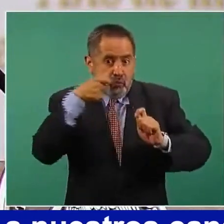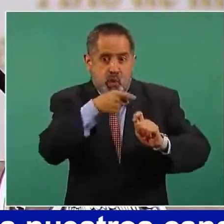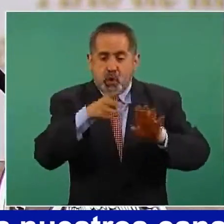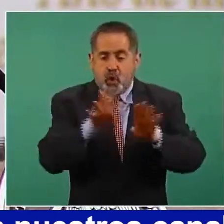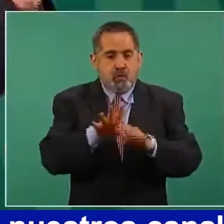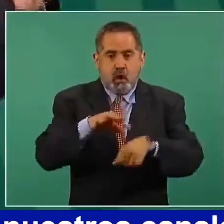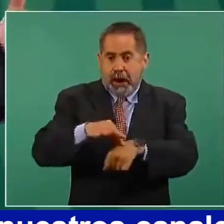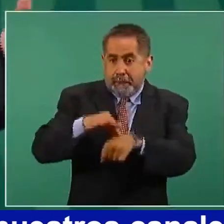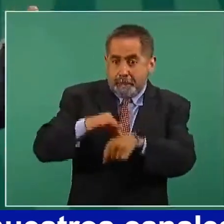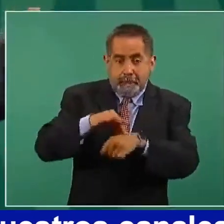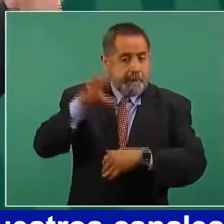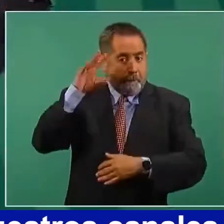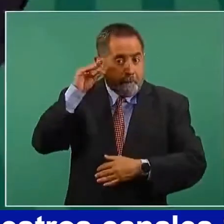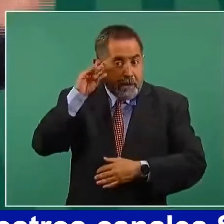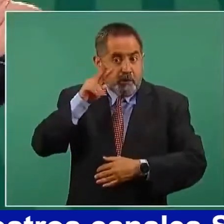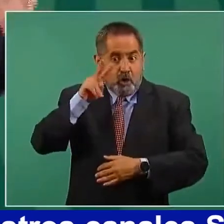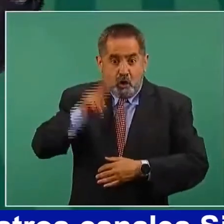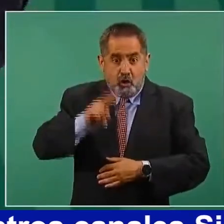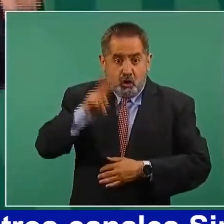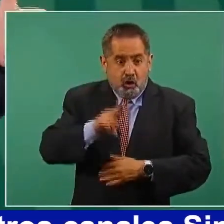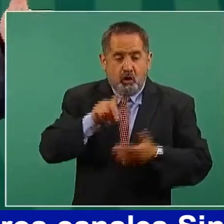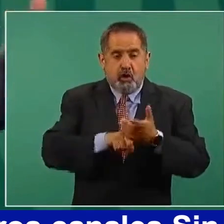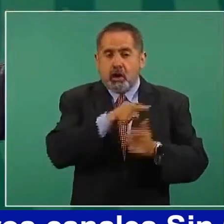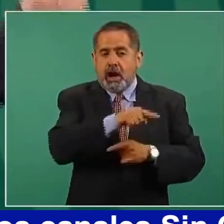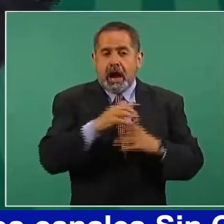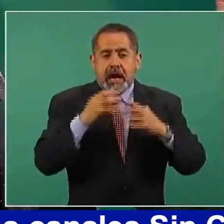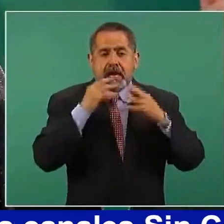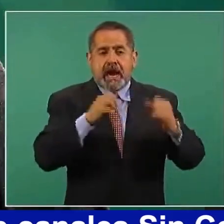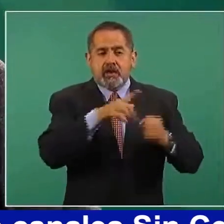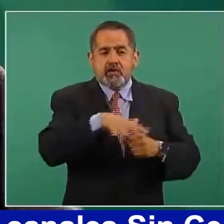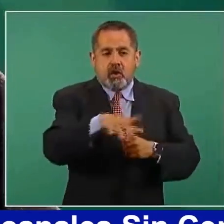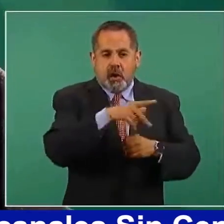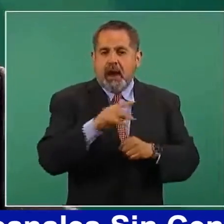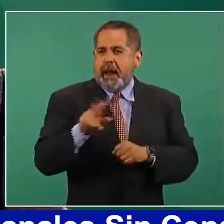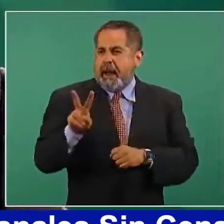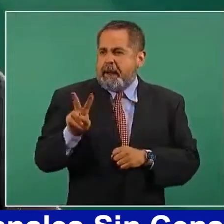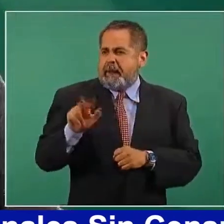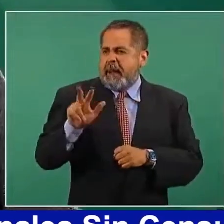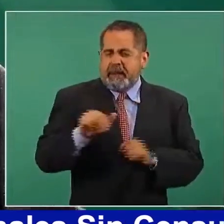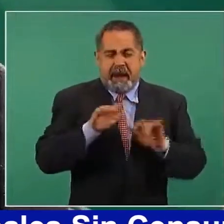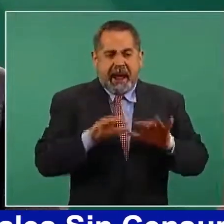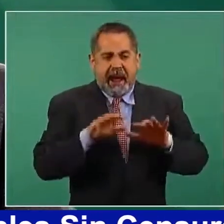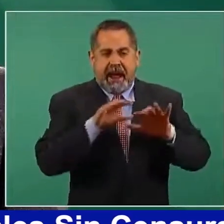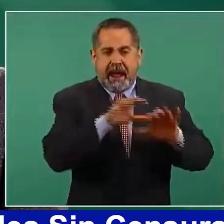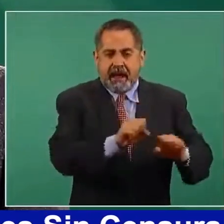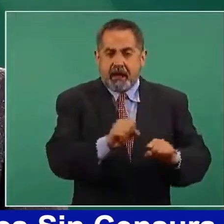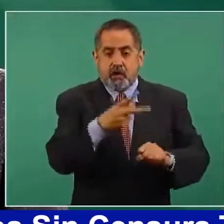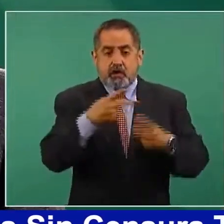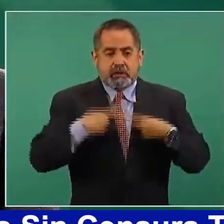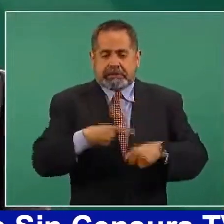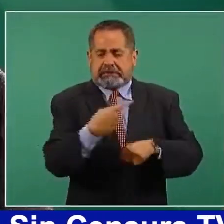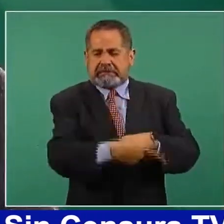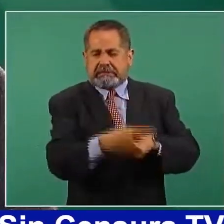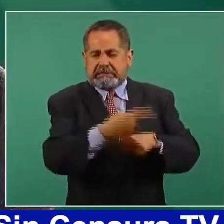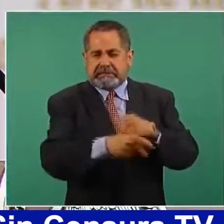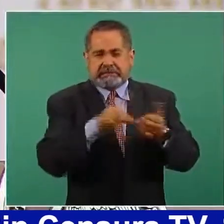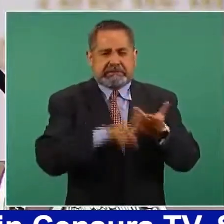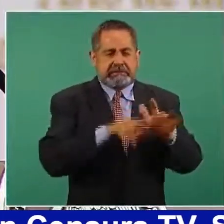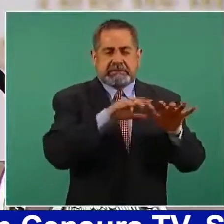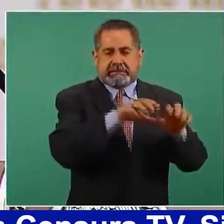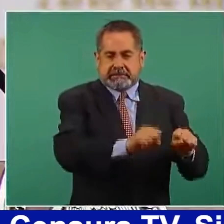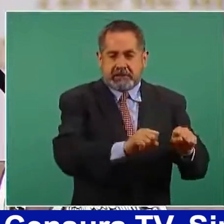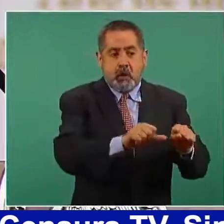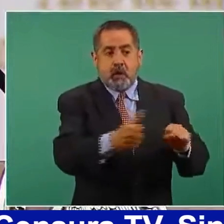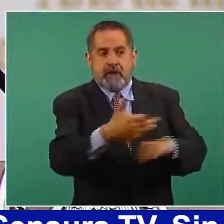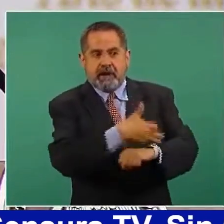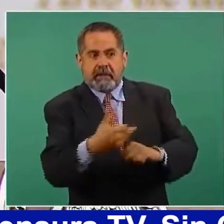operativo en vivo y en directo en el rancho de las Chinitas, donde iban a atrapar a 2 peligrosos secuestradores y a liberar a